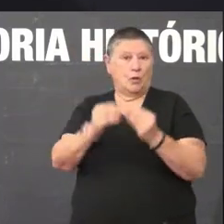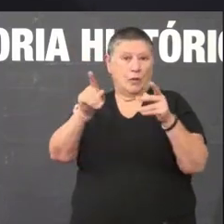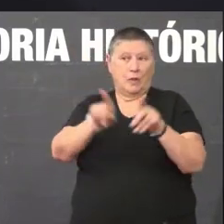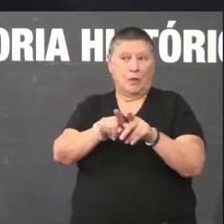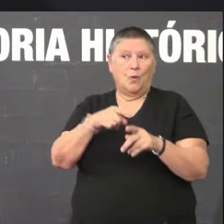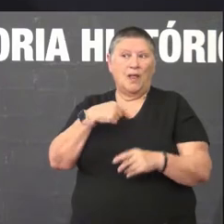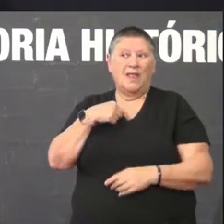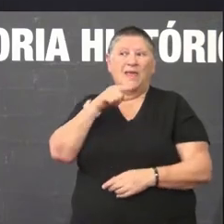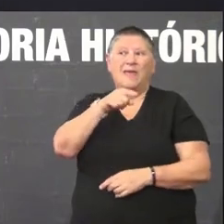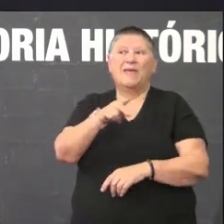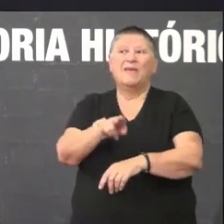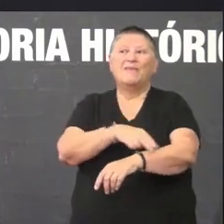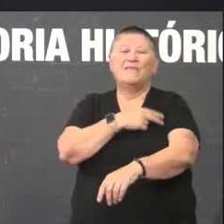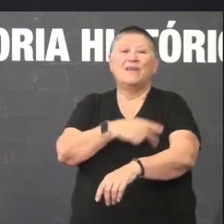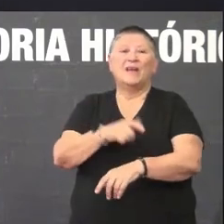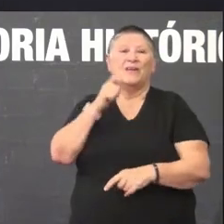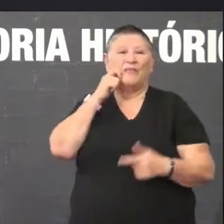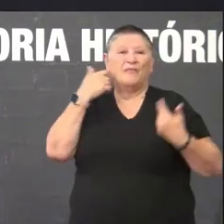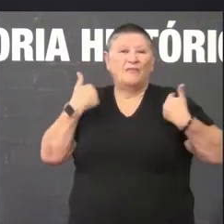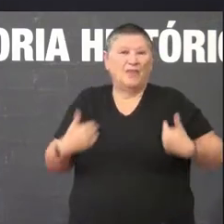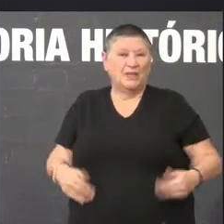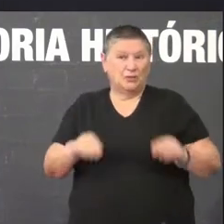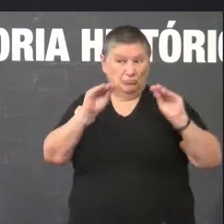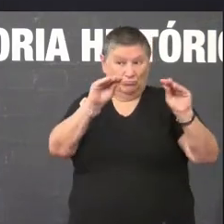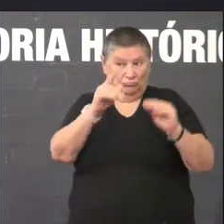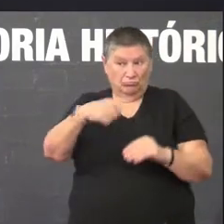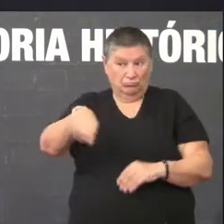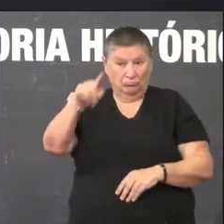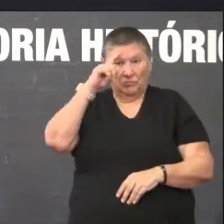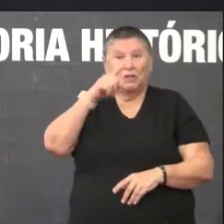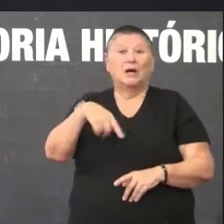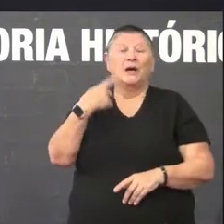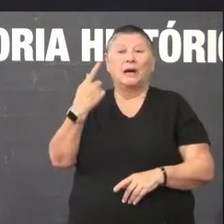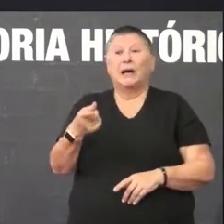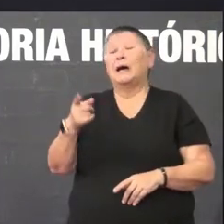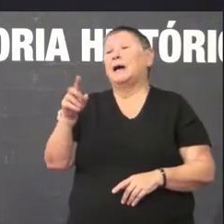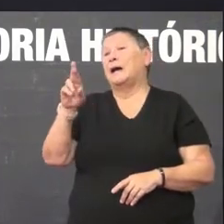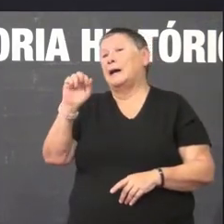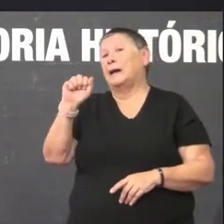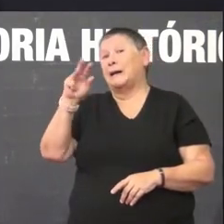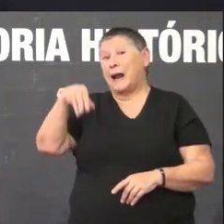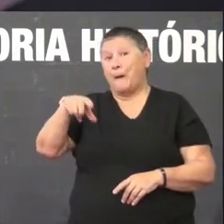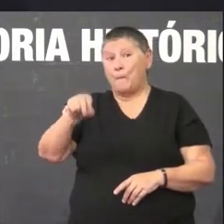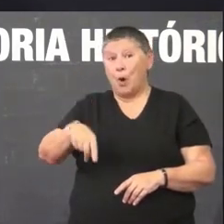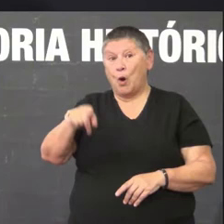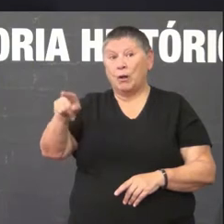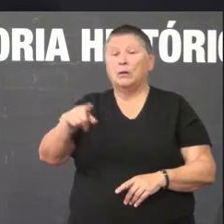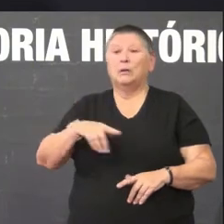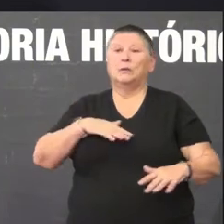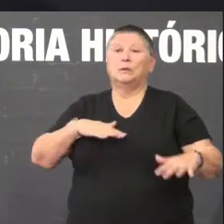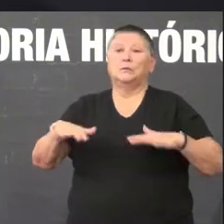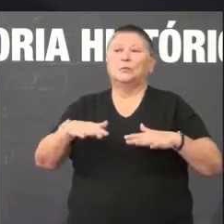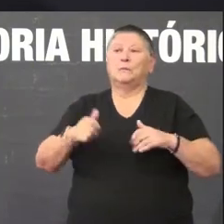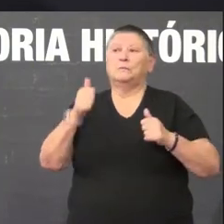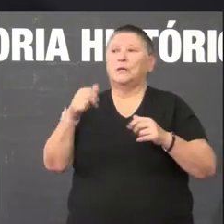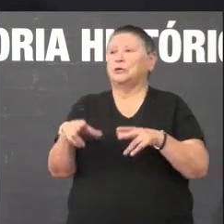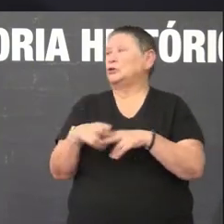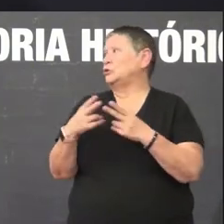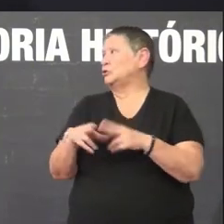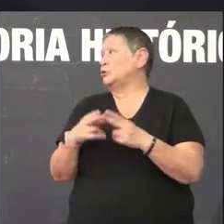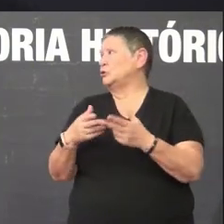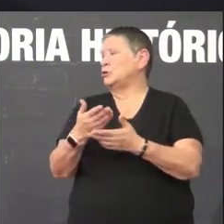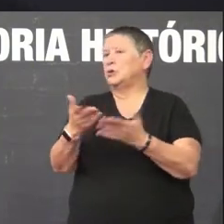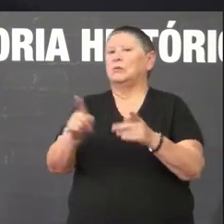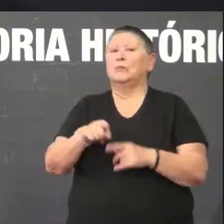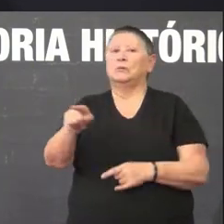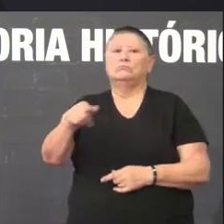como Franco era físicamente. Ramón era un home que se desenvolvía francamente na sociedade, que tiña prestigio, que